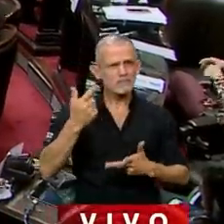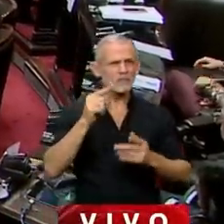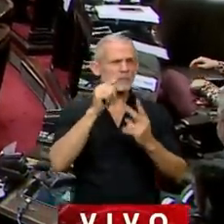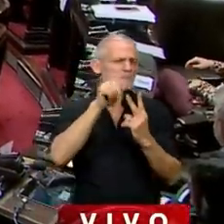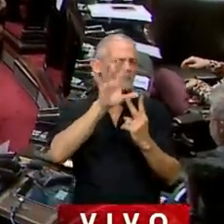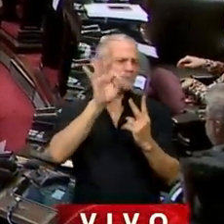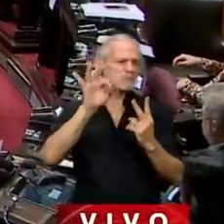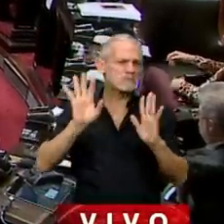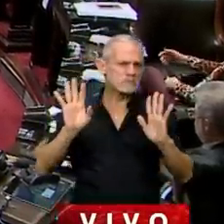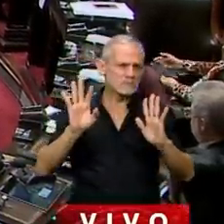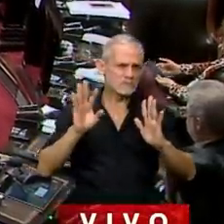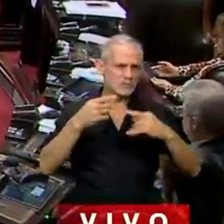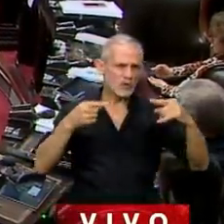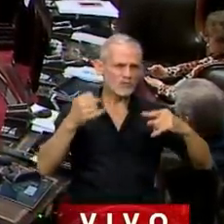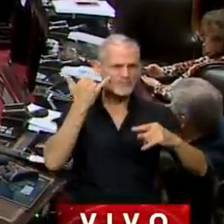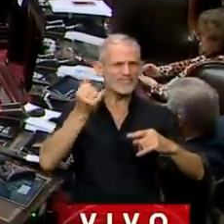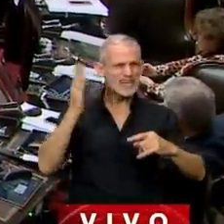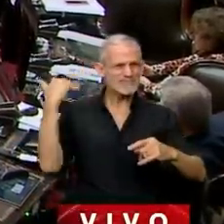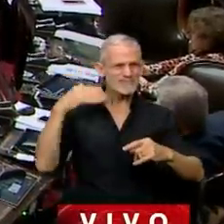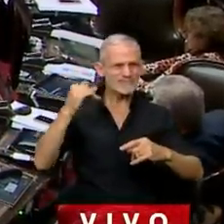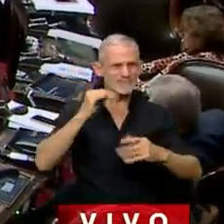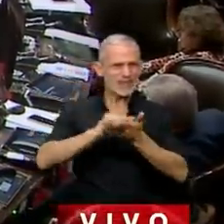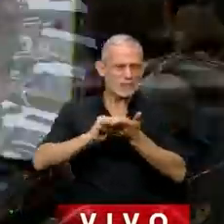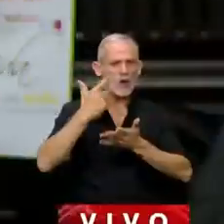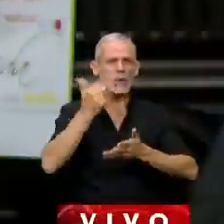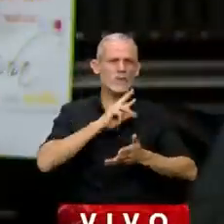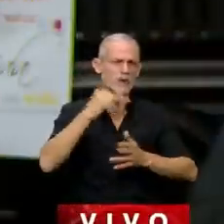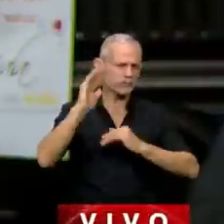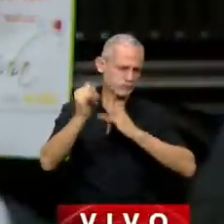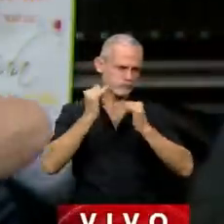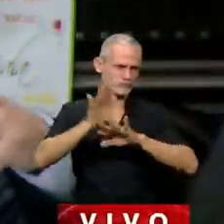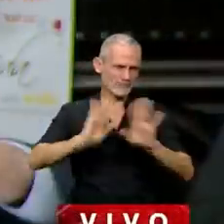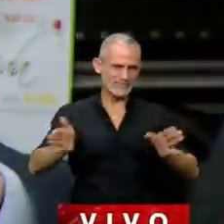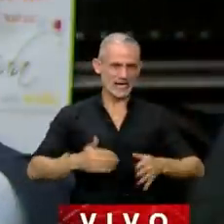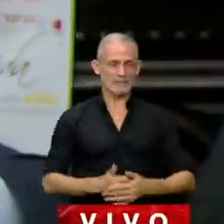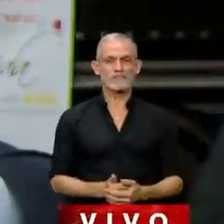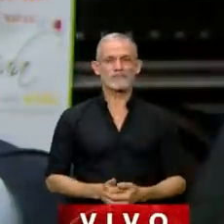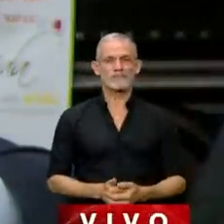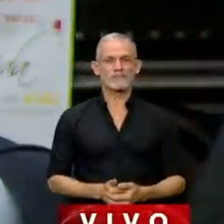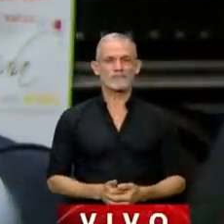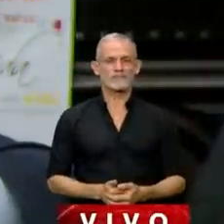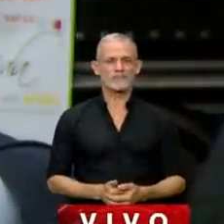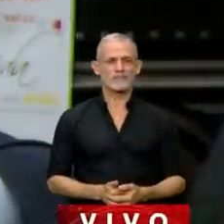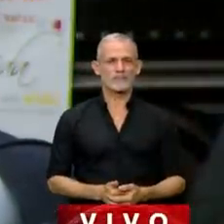par de cosas más allá de lo que han dicho diputados y diputadas preopinantes.